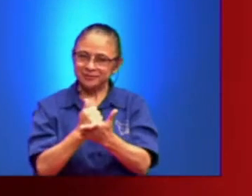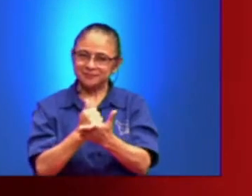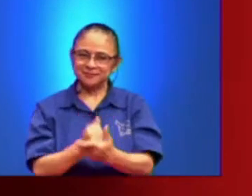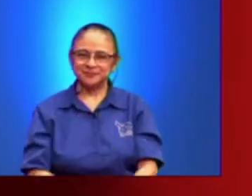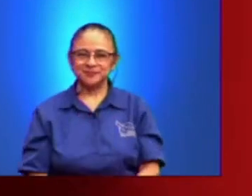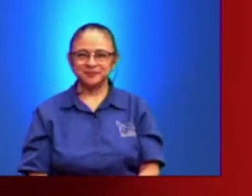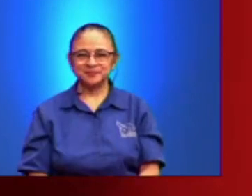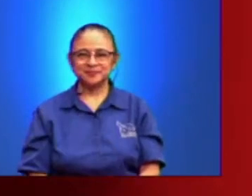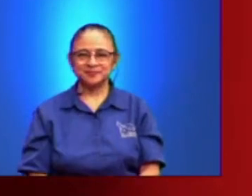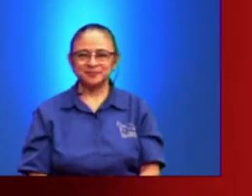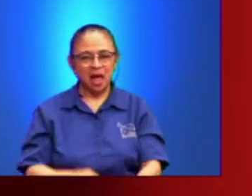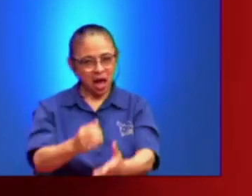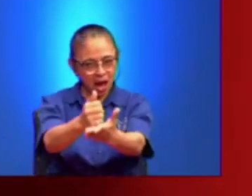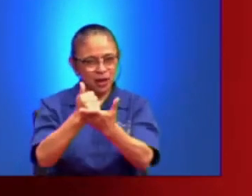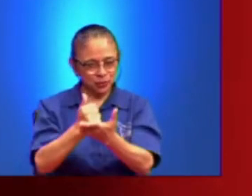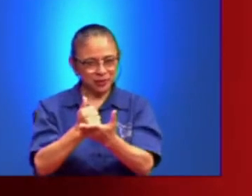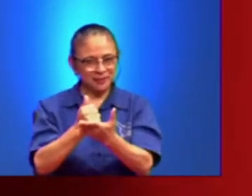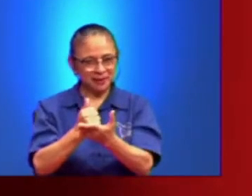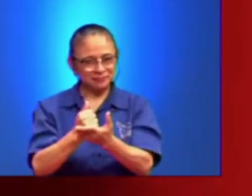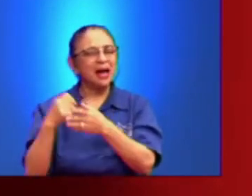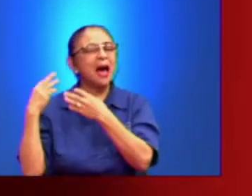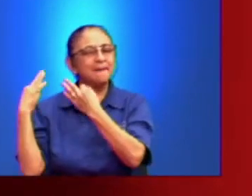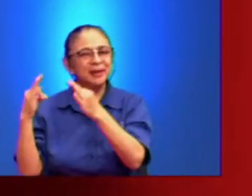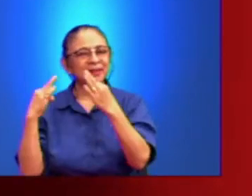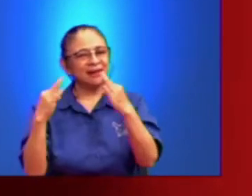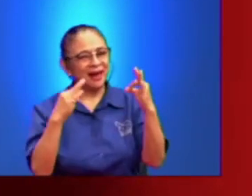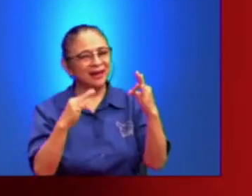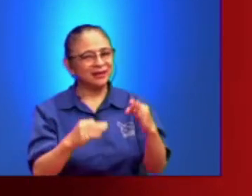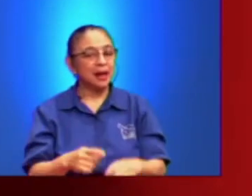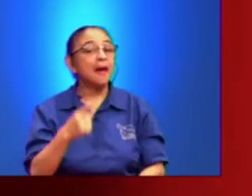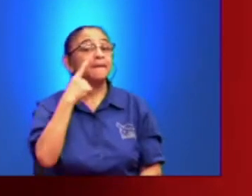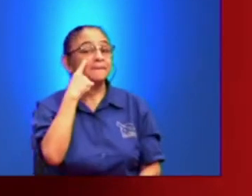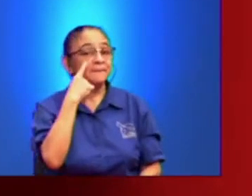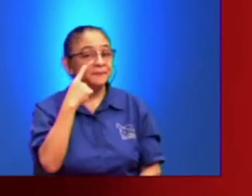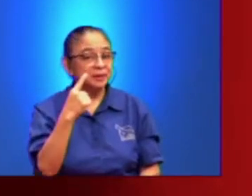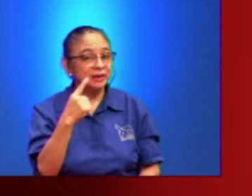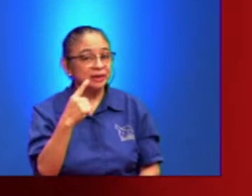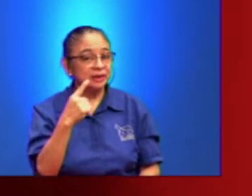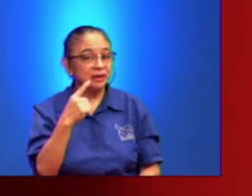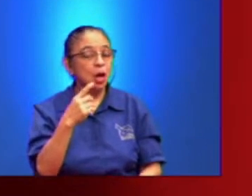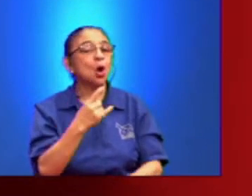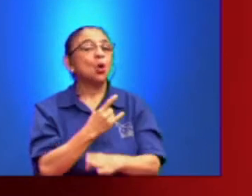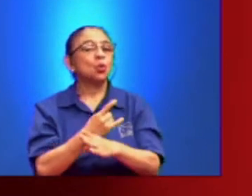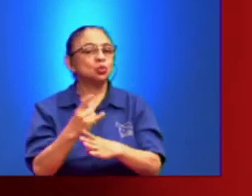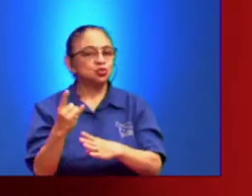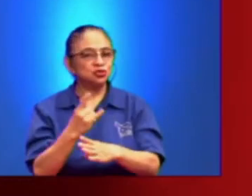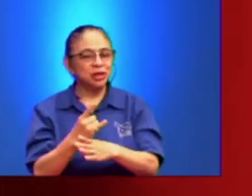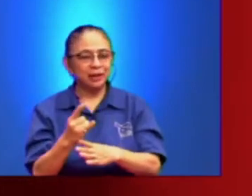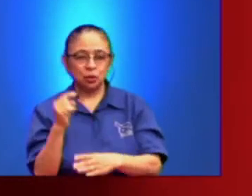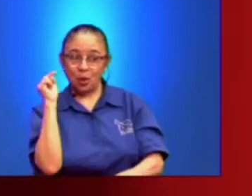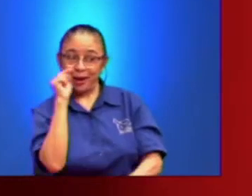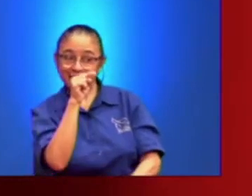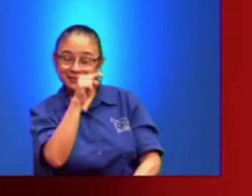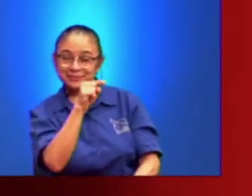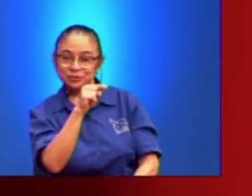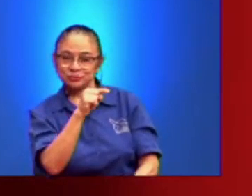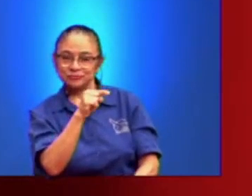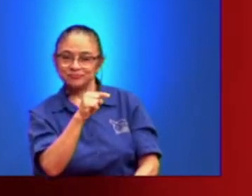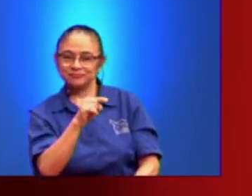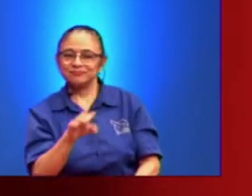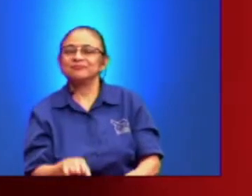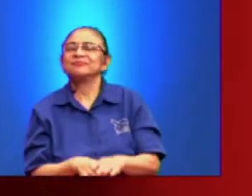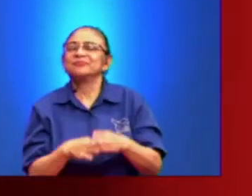he hecho una manita fabricar firmes utilizando esto cómo